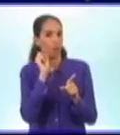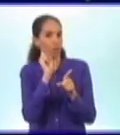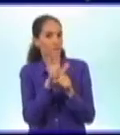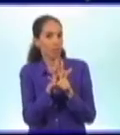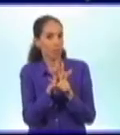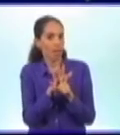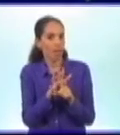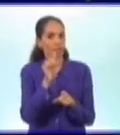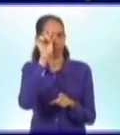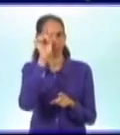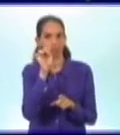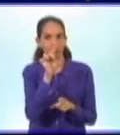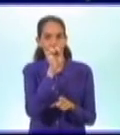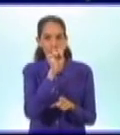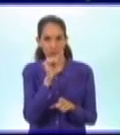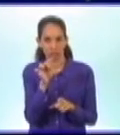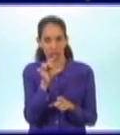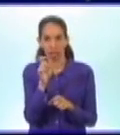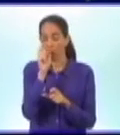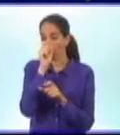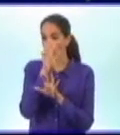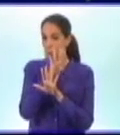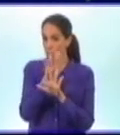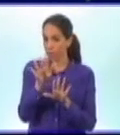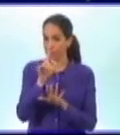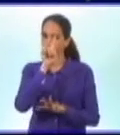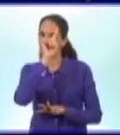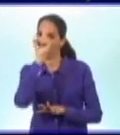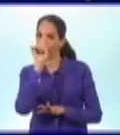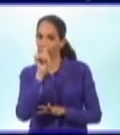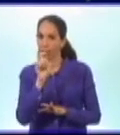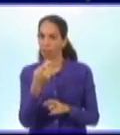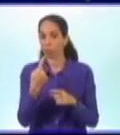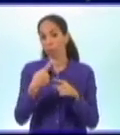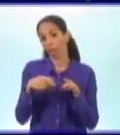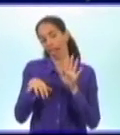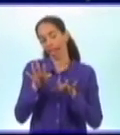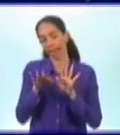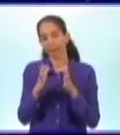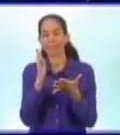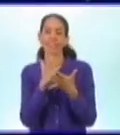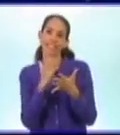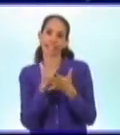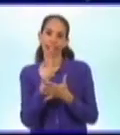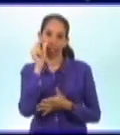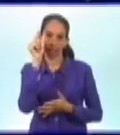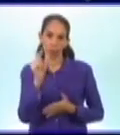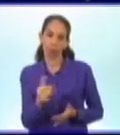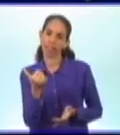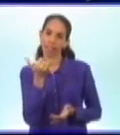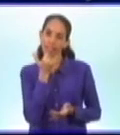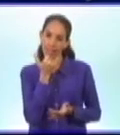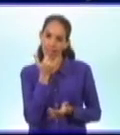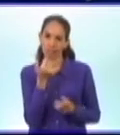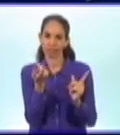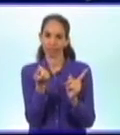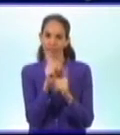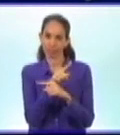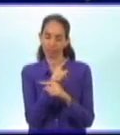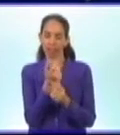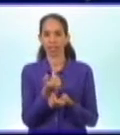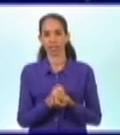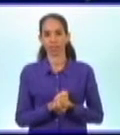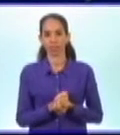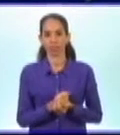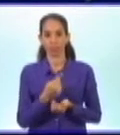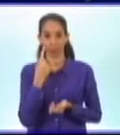interrogación, porque a veces algunos estudiantes suelen hacerlo de forma incorrecta. Ahora quiero que observen bien